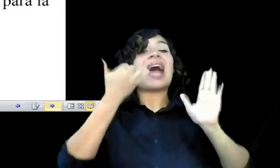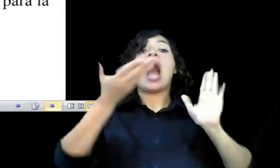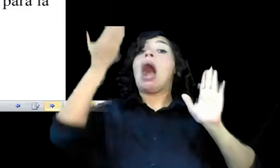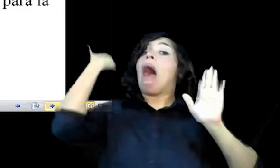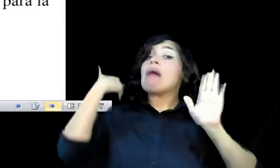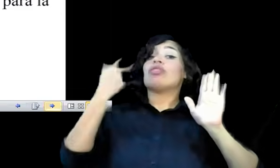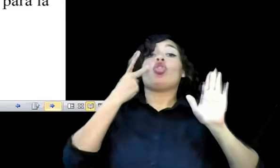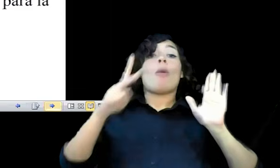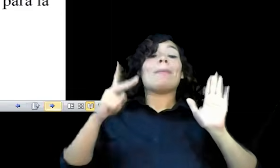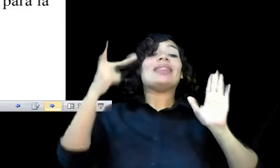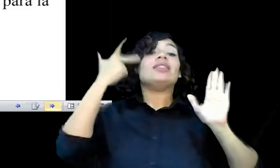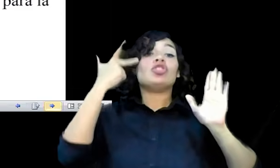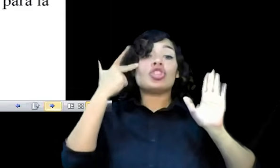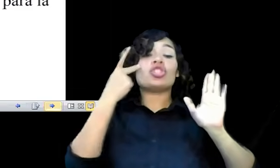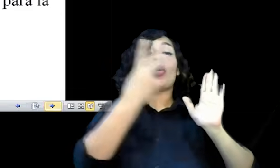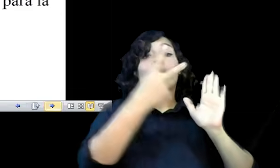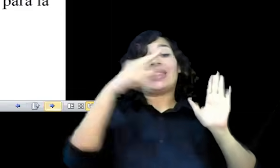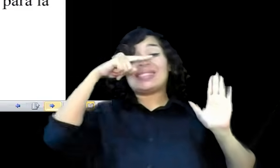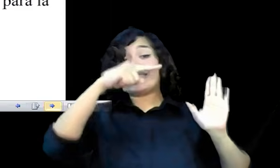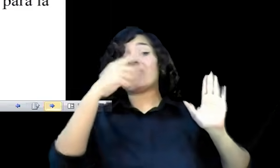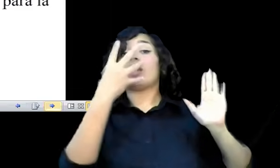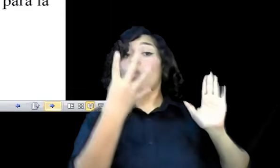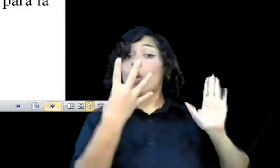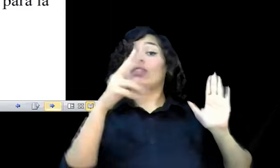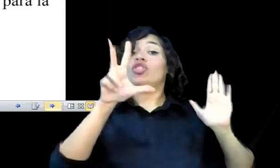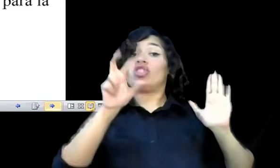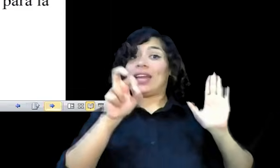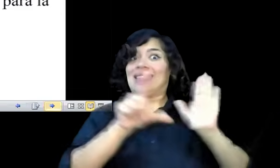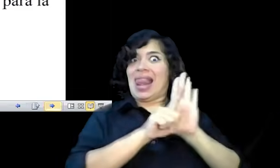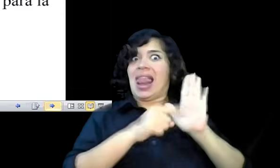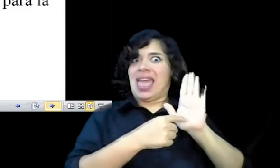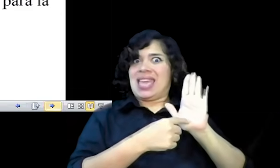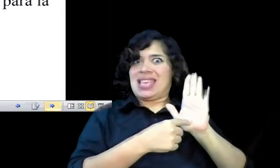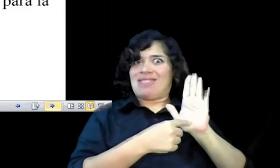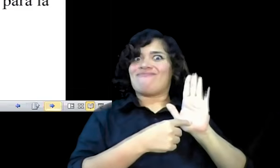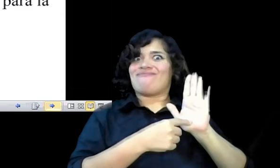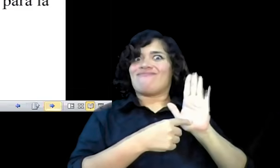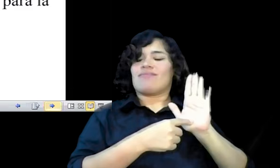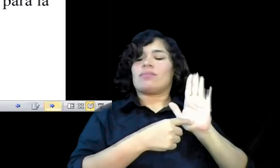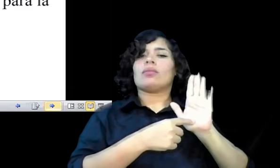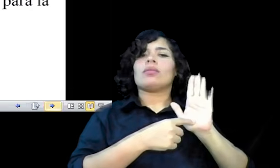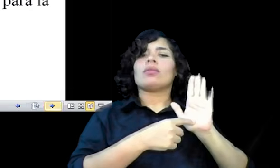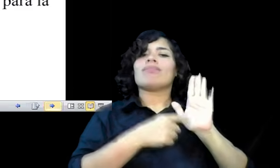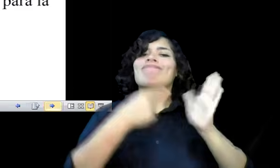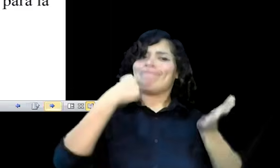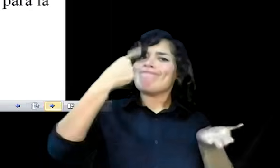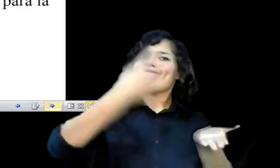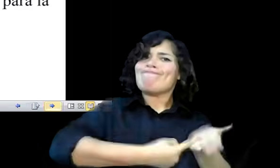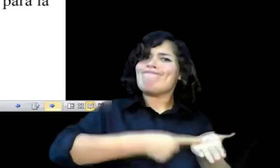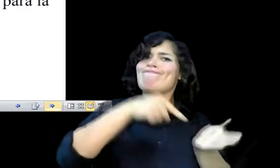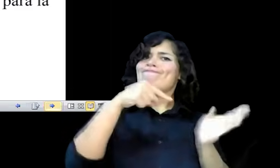modificación en el 2018 con la 27430, con la ley 27430 se decidió que se iba